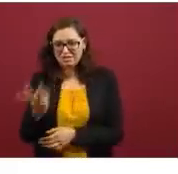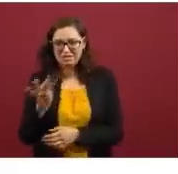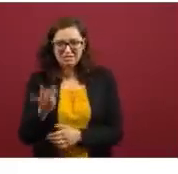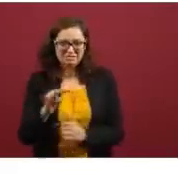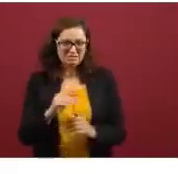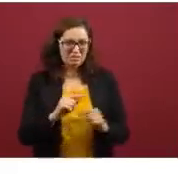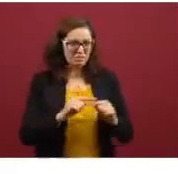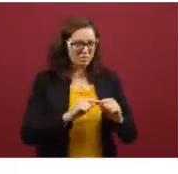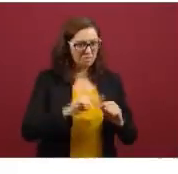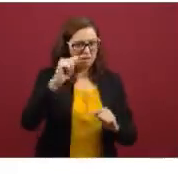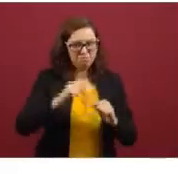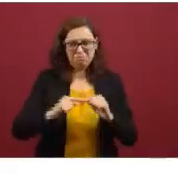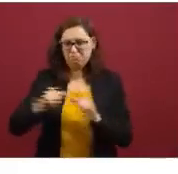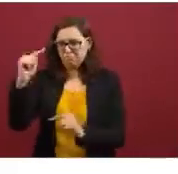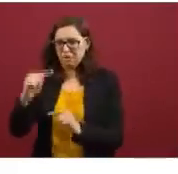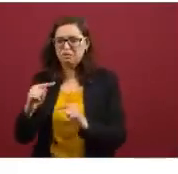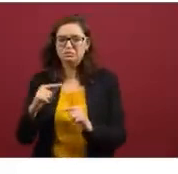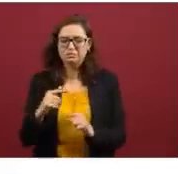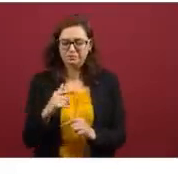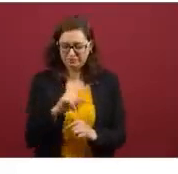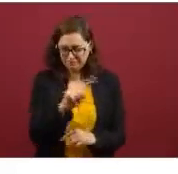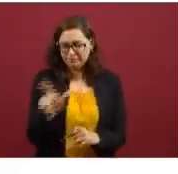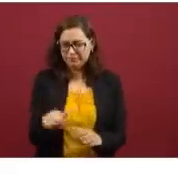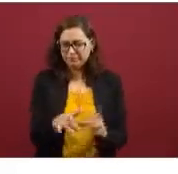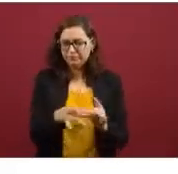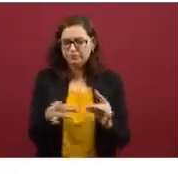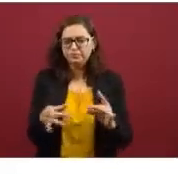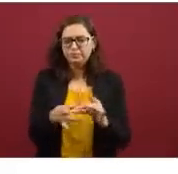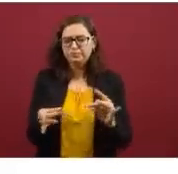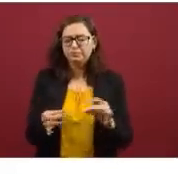explicaremos adelante.